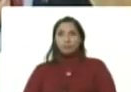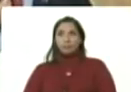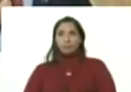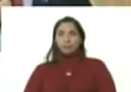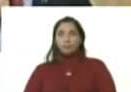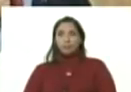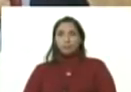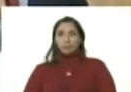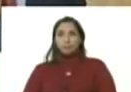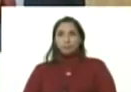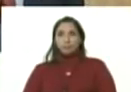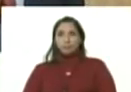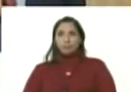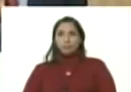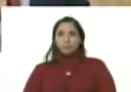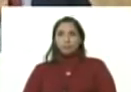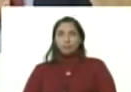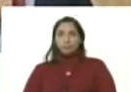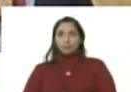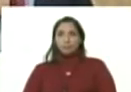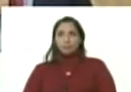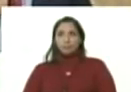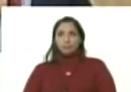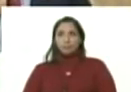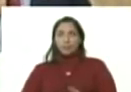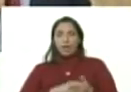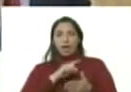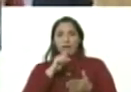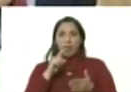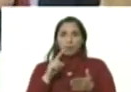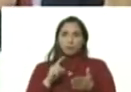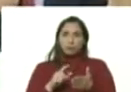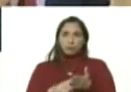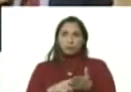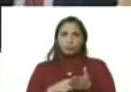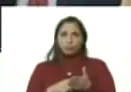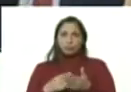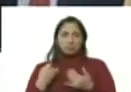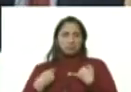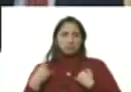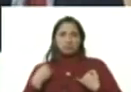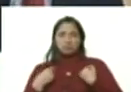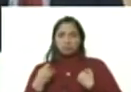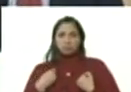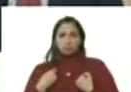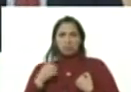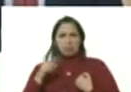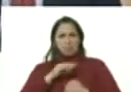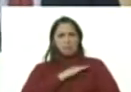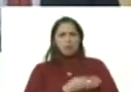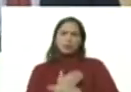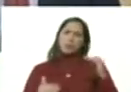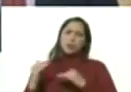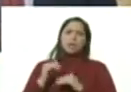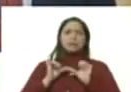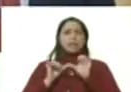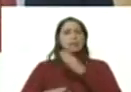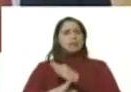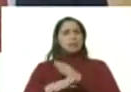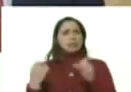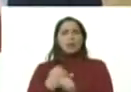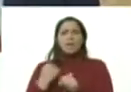persona, no tiene en lo absoluto ningún efecto en nosotros, más bien nos da fuerza moral para seguir.